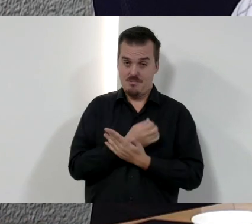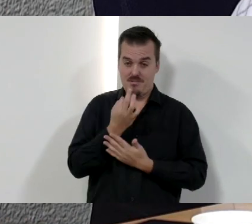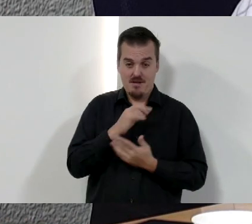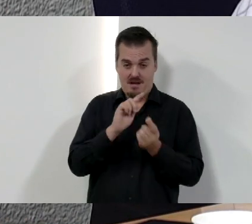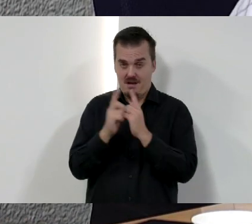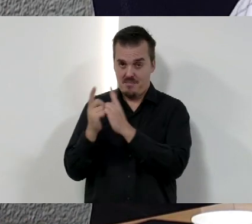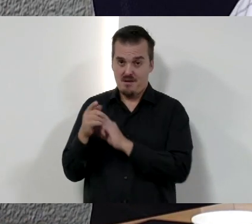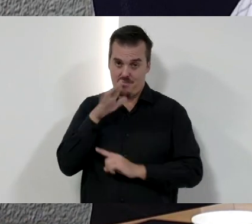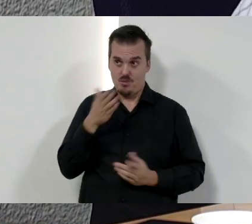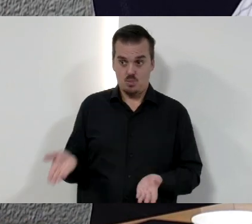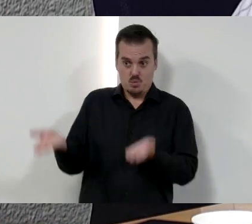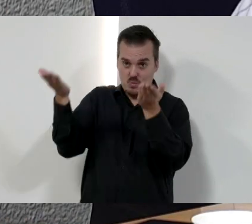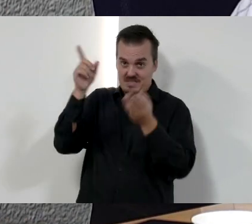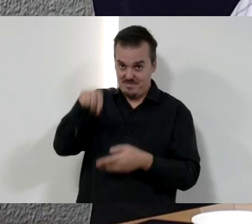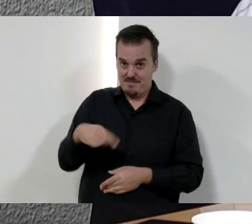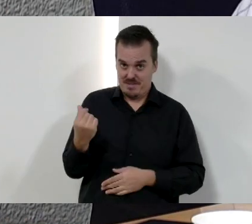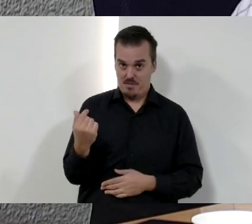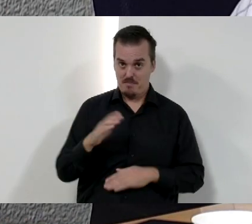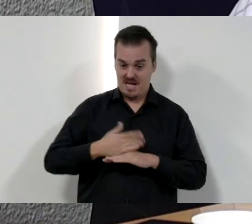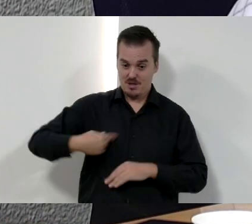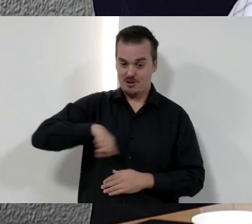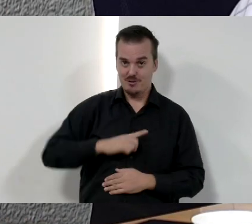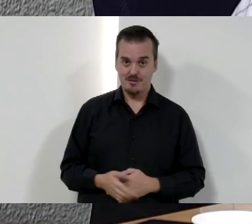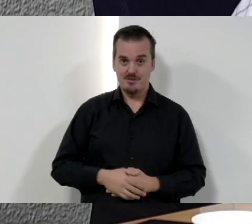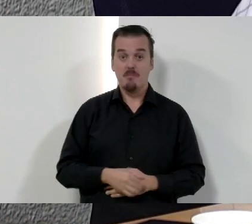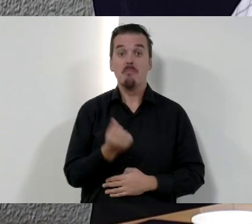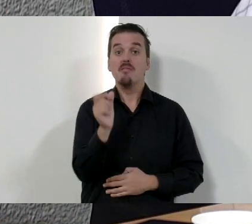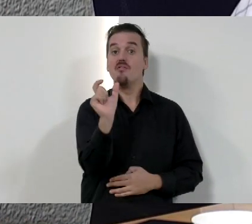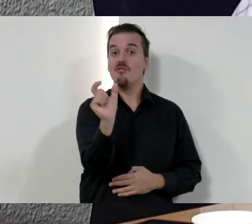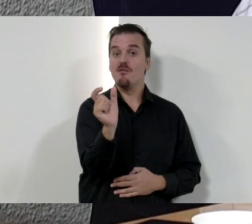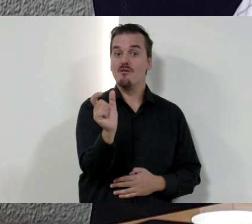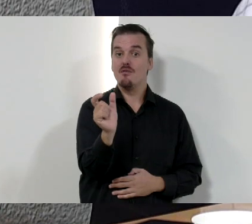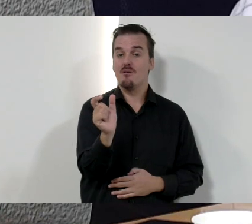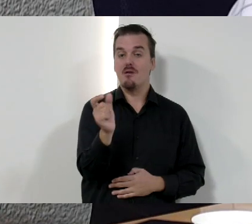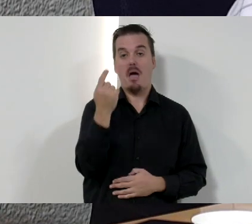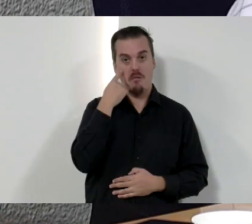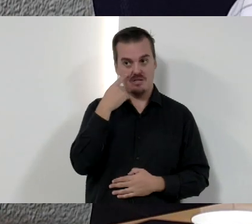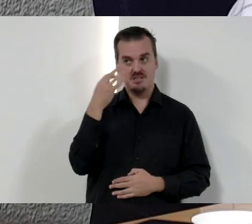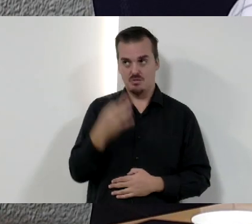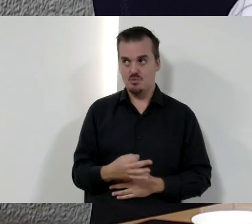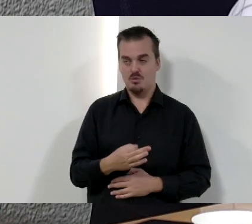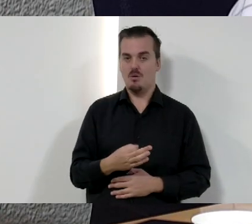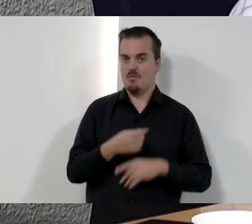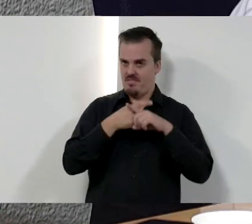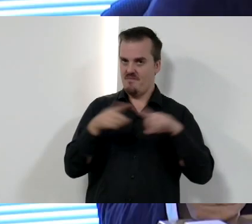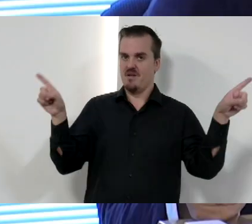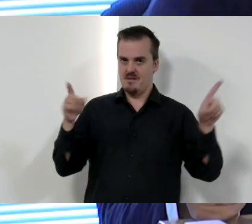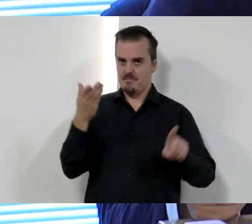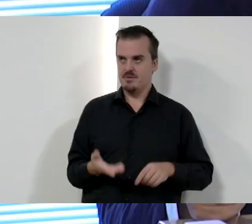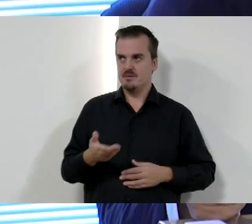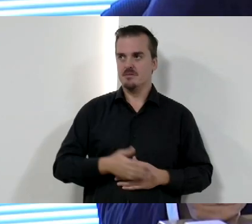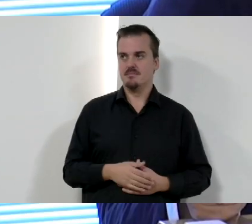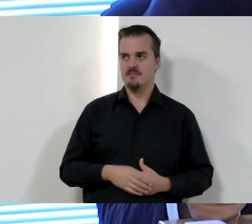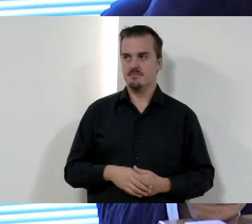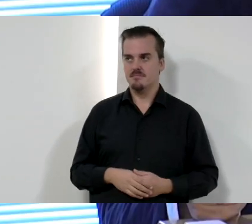En la cuantía, pues ya la veremos cuando terminemos de hacer las cuentas, pero importante, bastante importante.